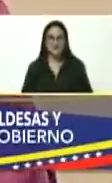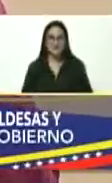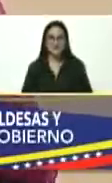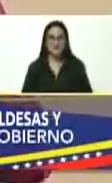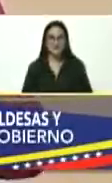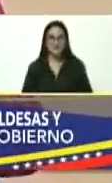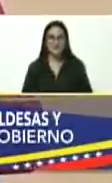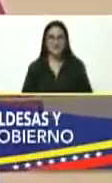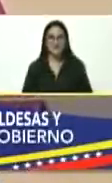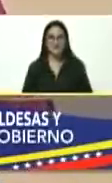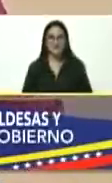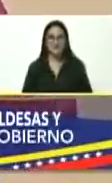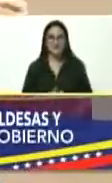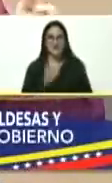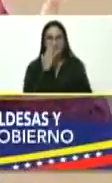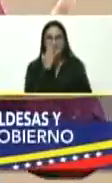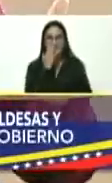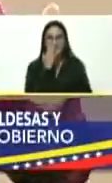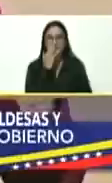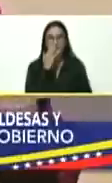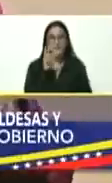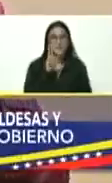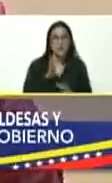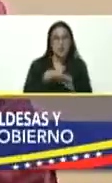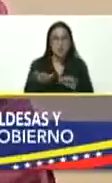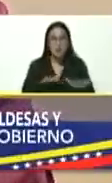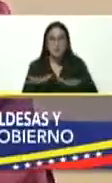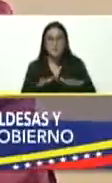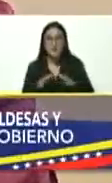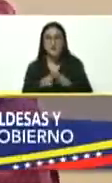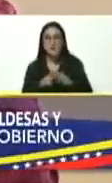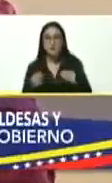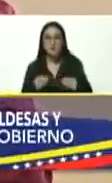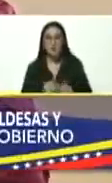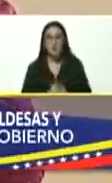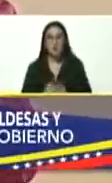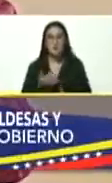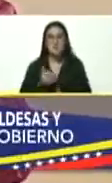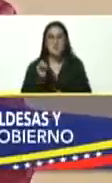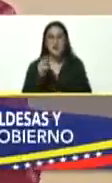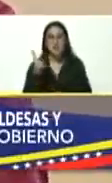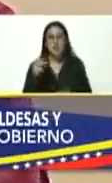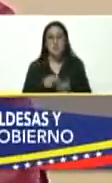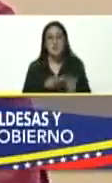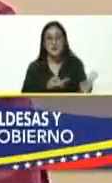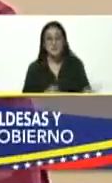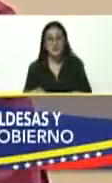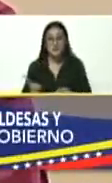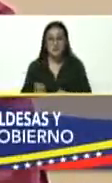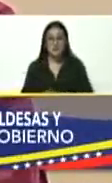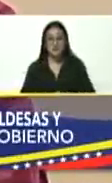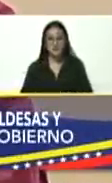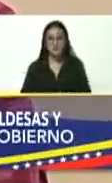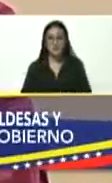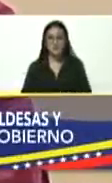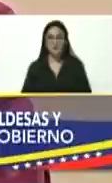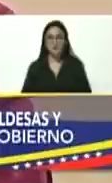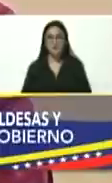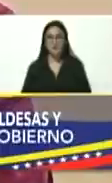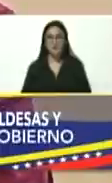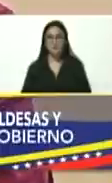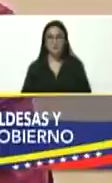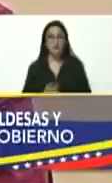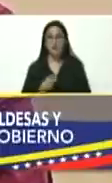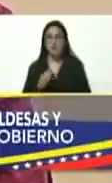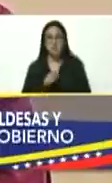viendo todo protocolo todos los movimientos había más de 2.000 invitados no nos